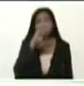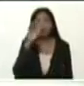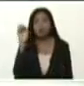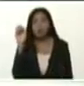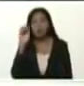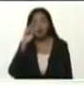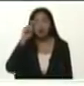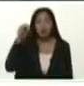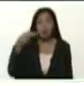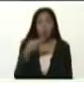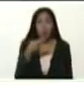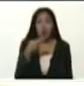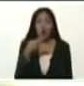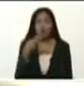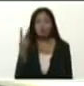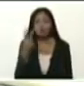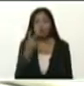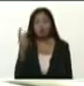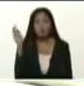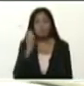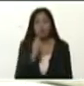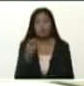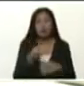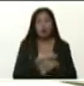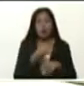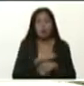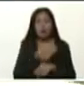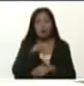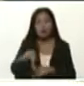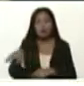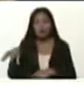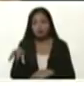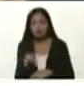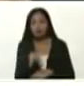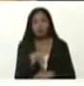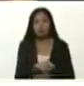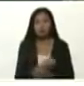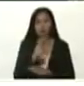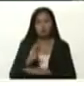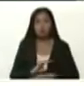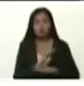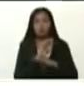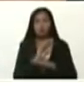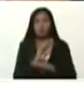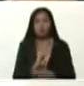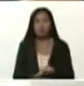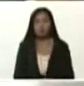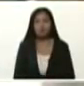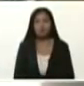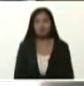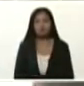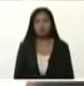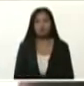3.249.600 euros bimensuales a gobernaciones y protectorado.